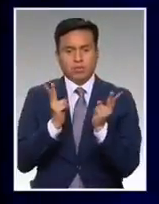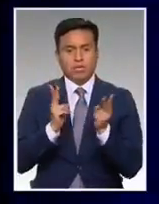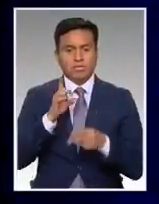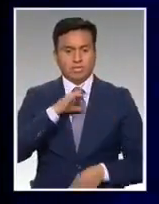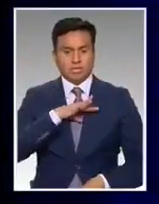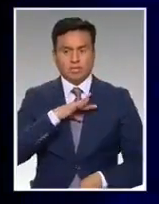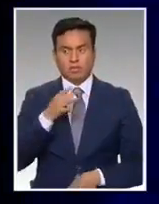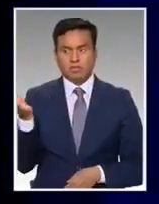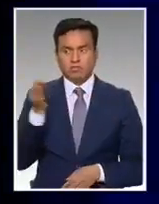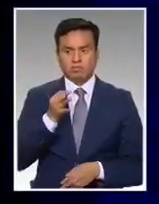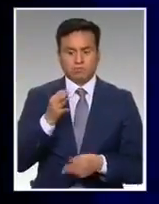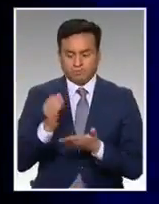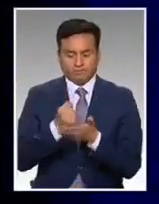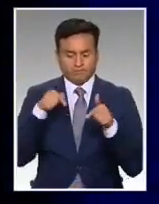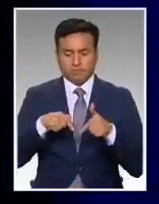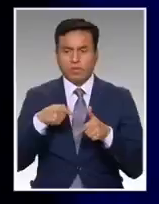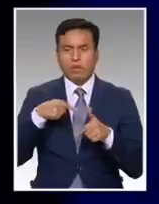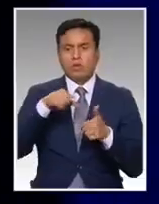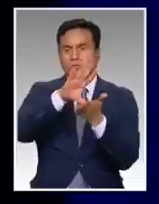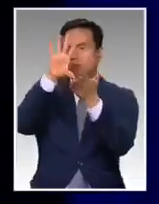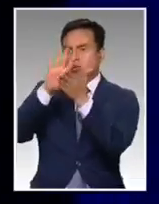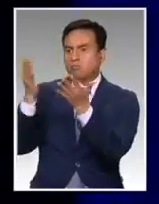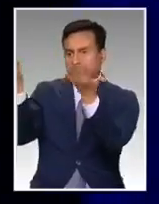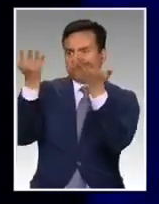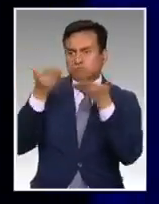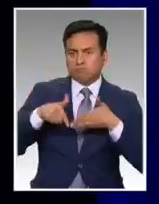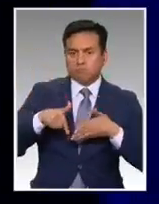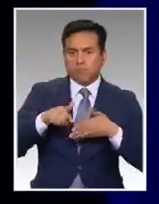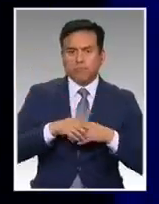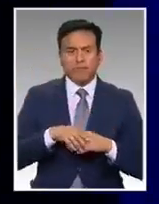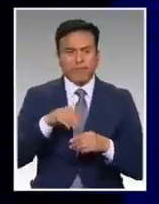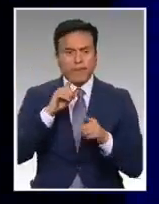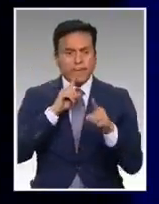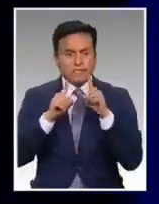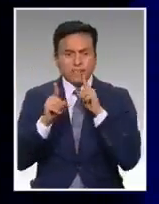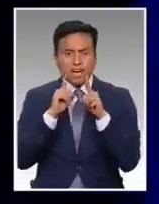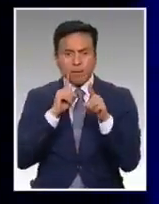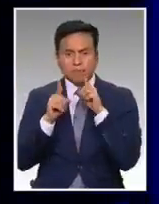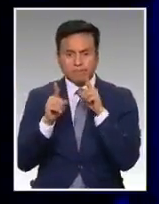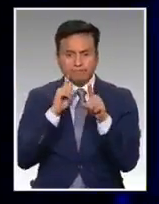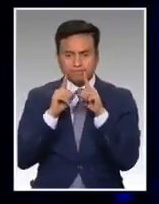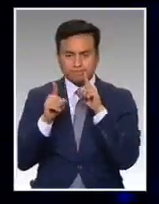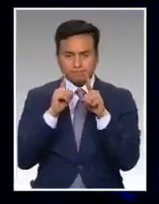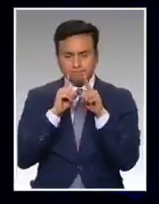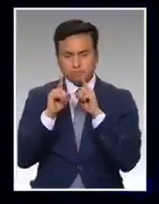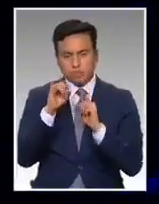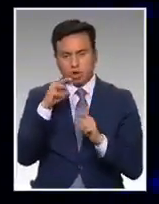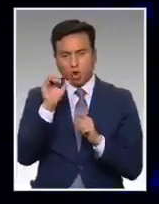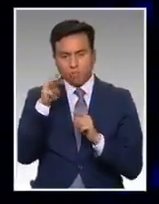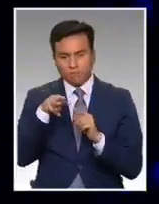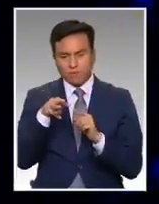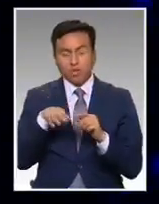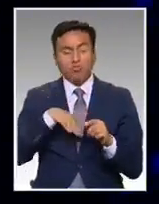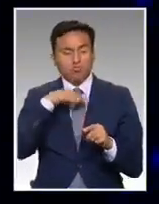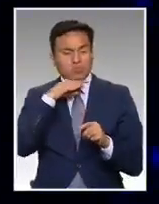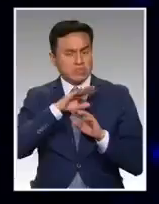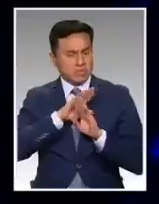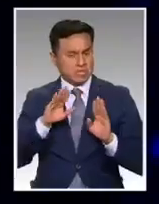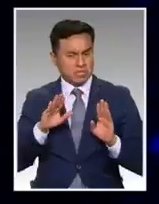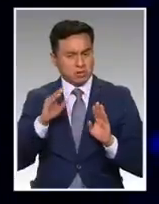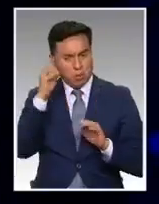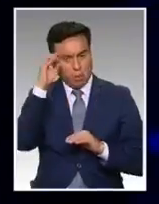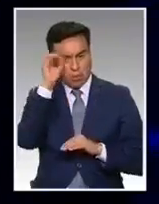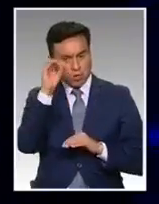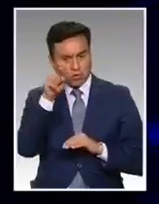chilena ha dicho que si no los consigue acá los traerá desde el extranjero el examen que rinden el de una com es suficiente a su